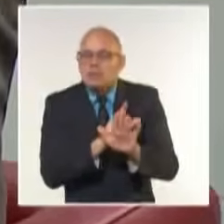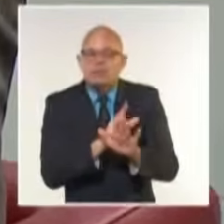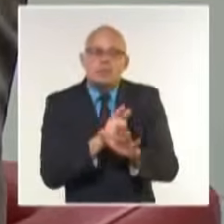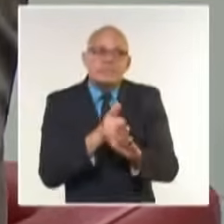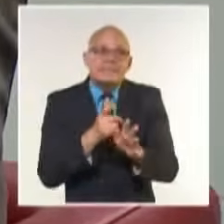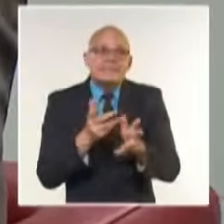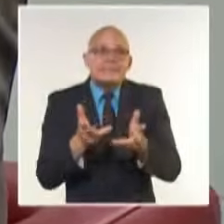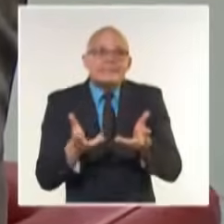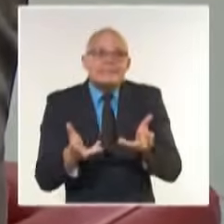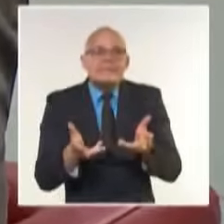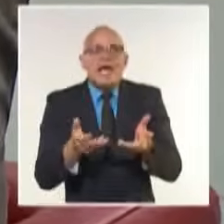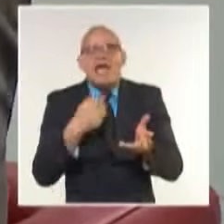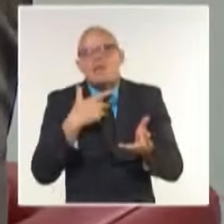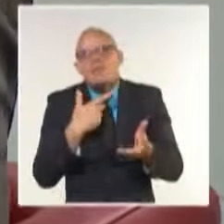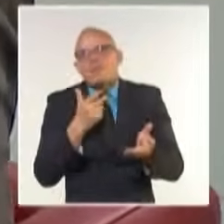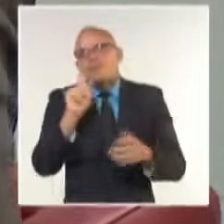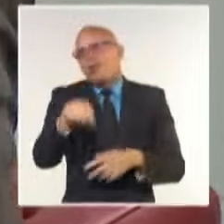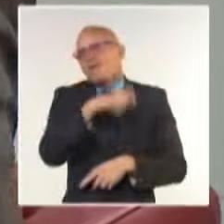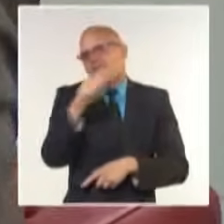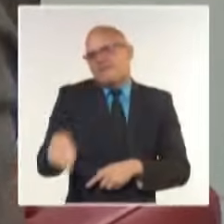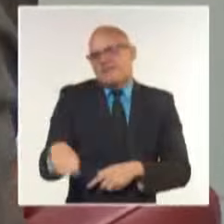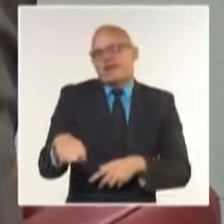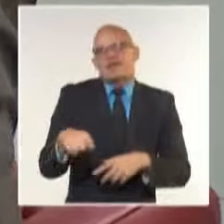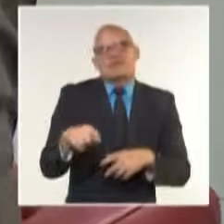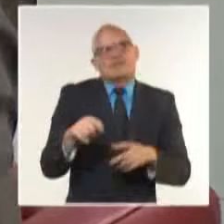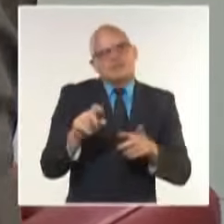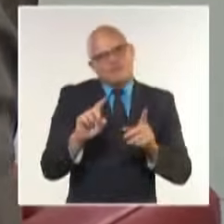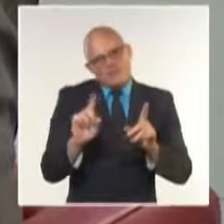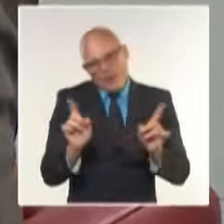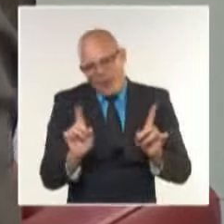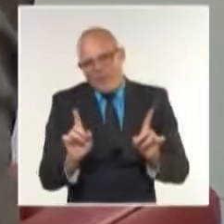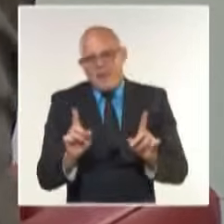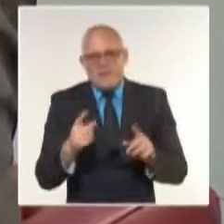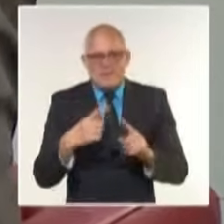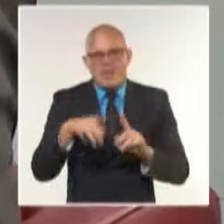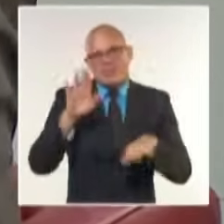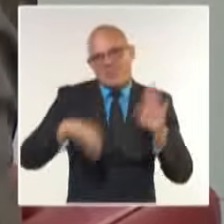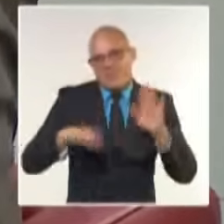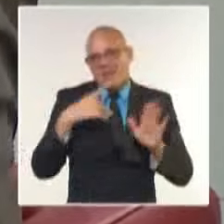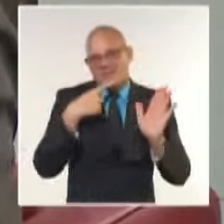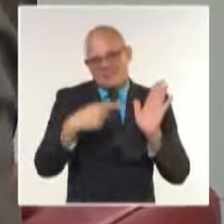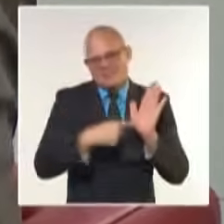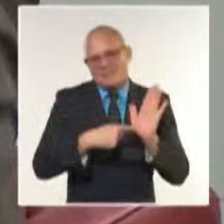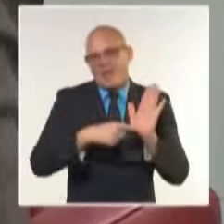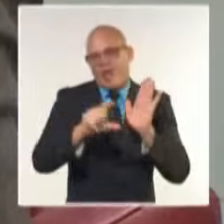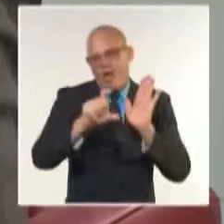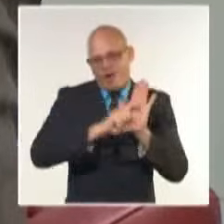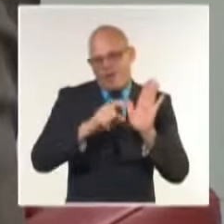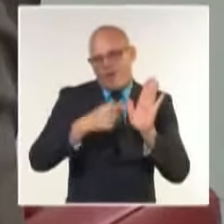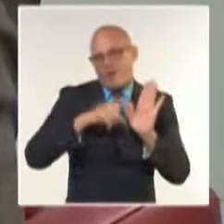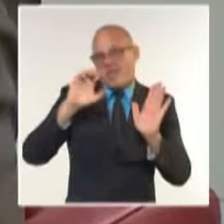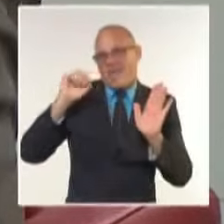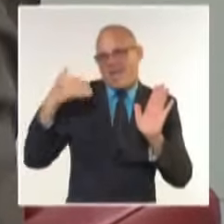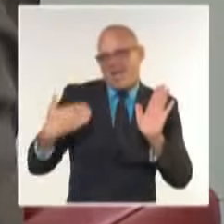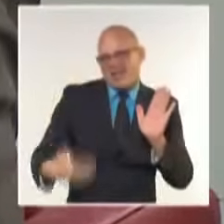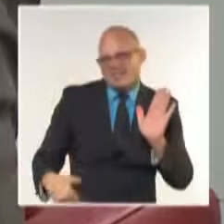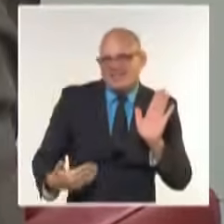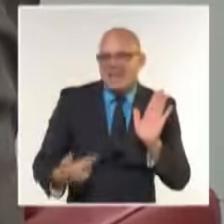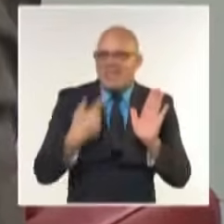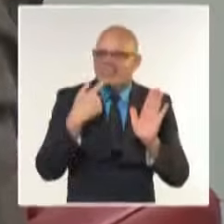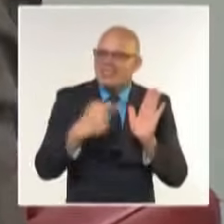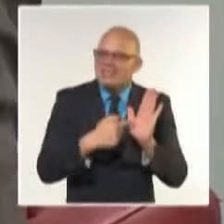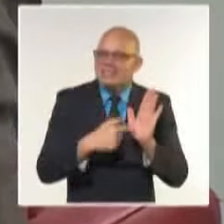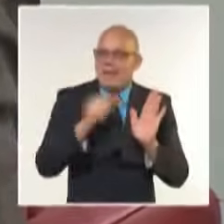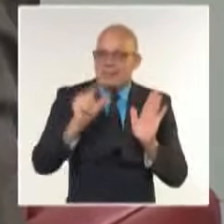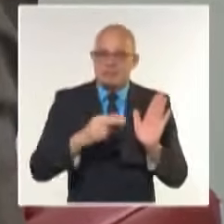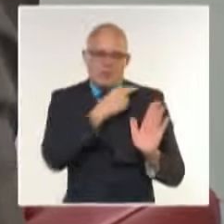está prohibido legalmente. Lo que pasa es que a la luz del Código de Ética, de los cuadros de la Revolución Cubana que está vigente